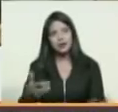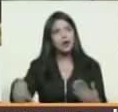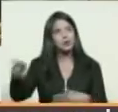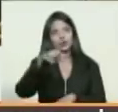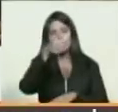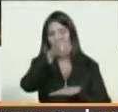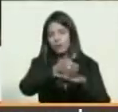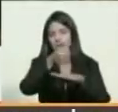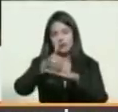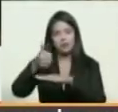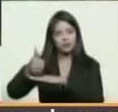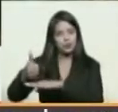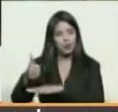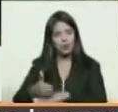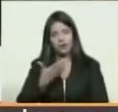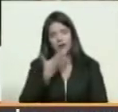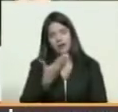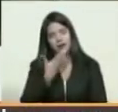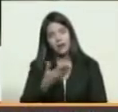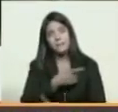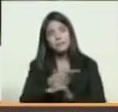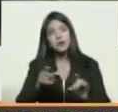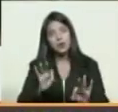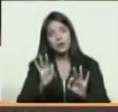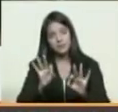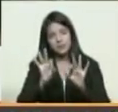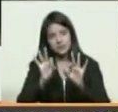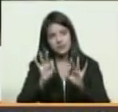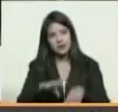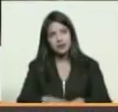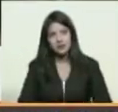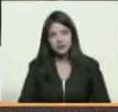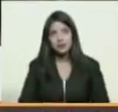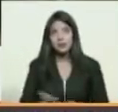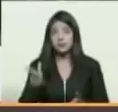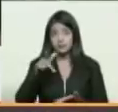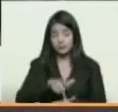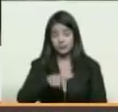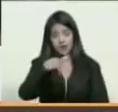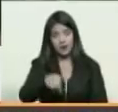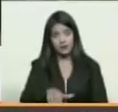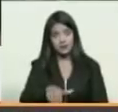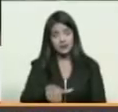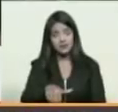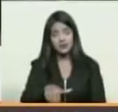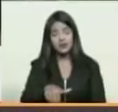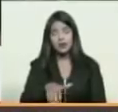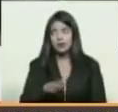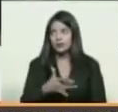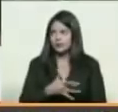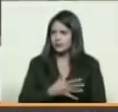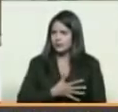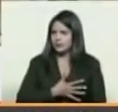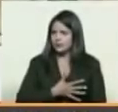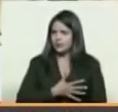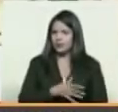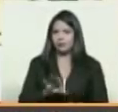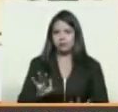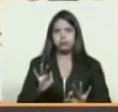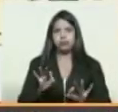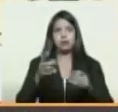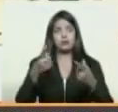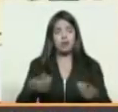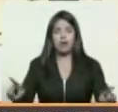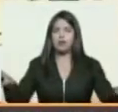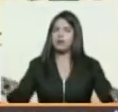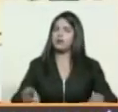directores, especialmente por estar aquí, por esta sentida interpretación del himno